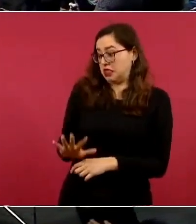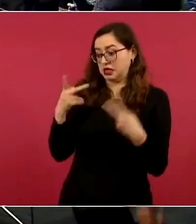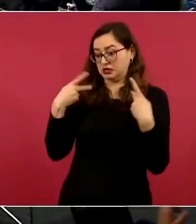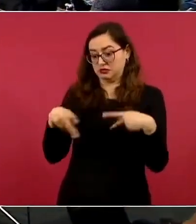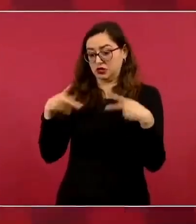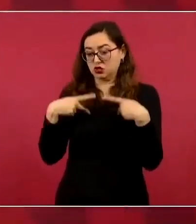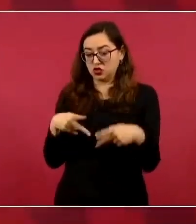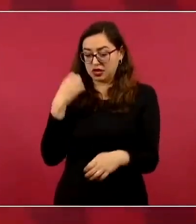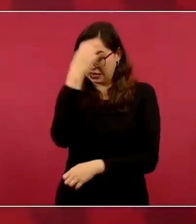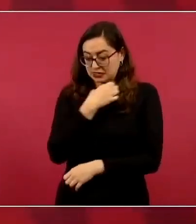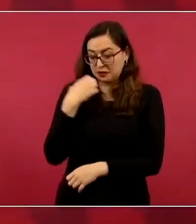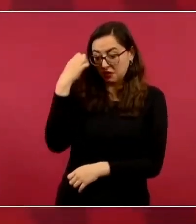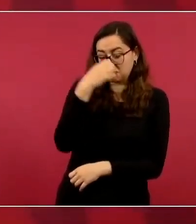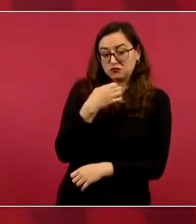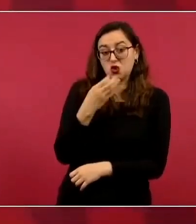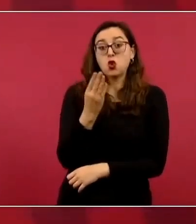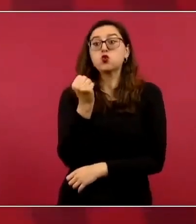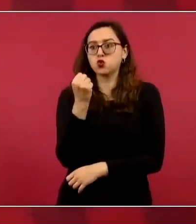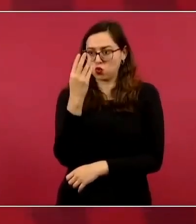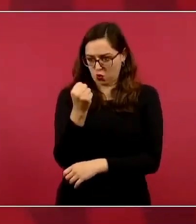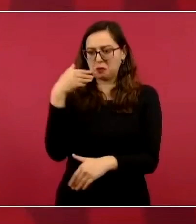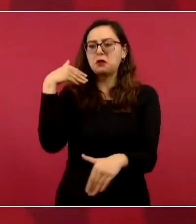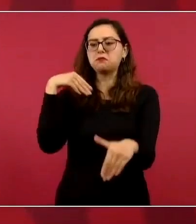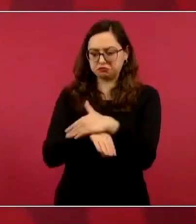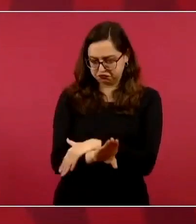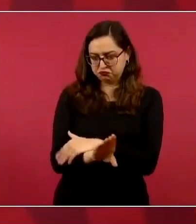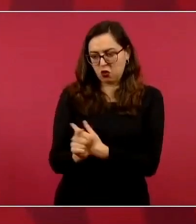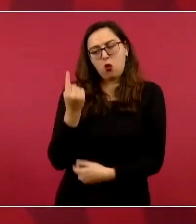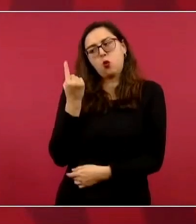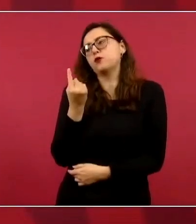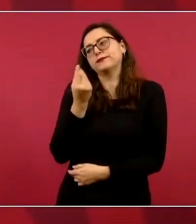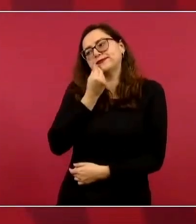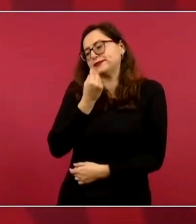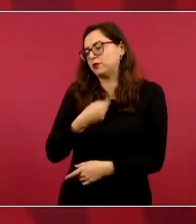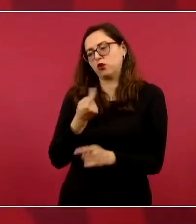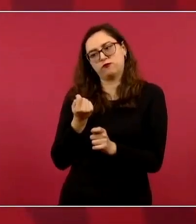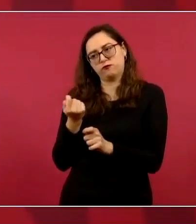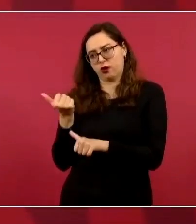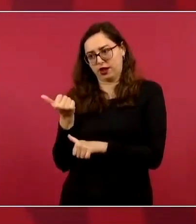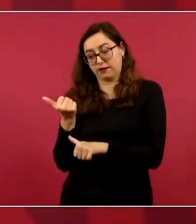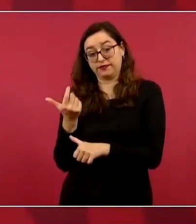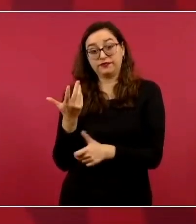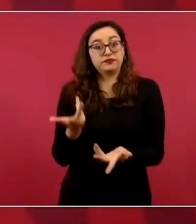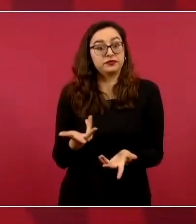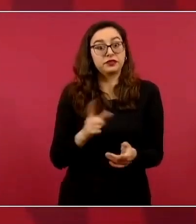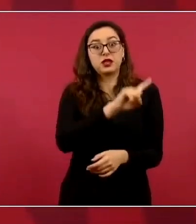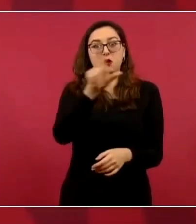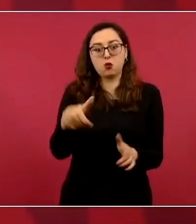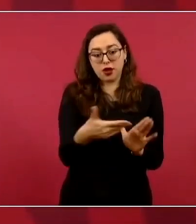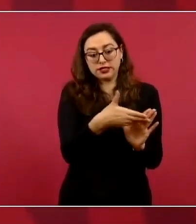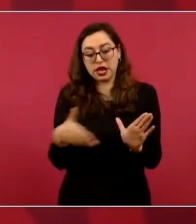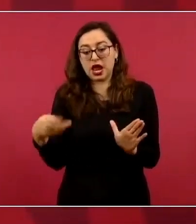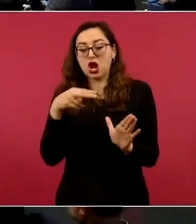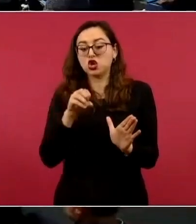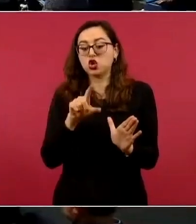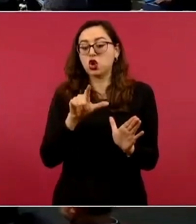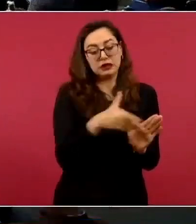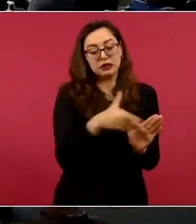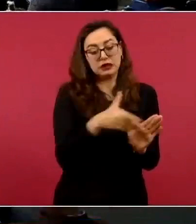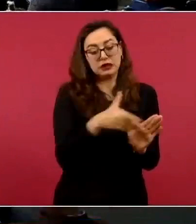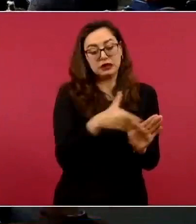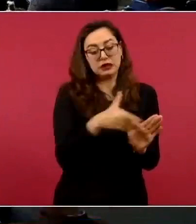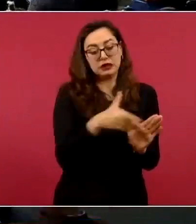rechazaban a 1. Y en el periodo neoliberal fue lo opuesto, de 10 aceptaban a